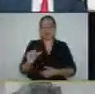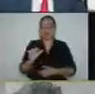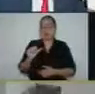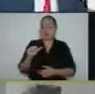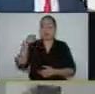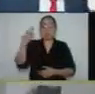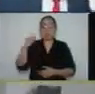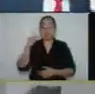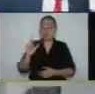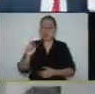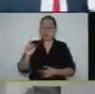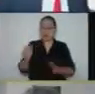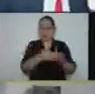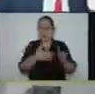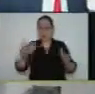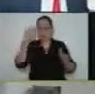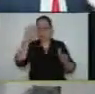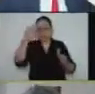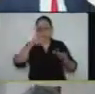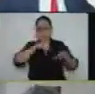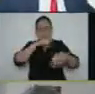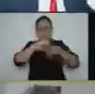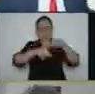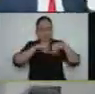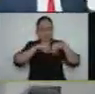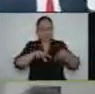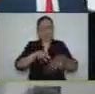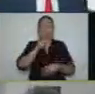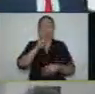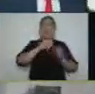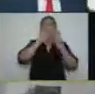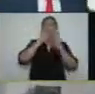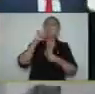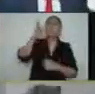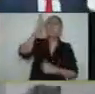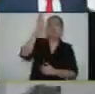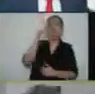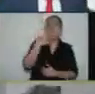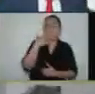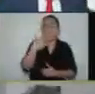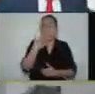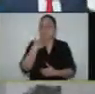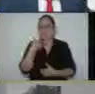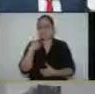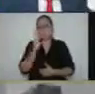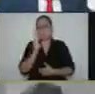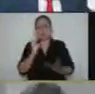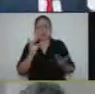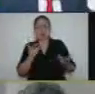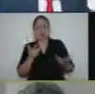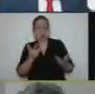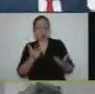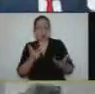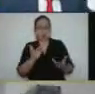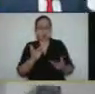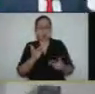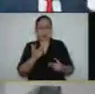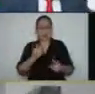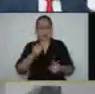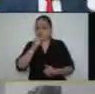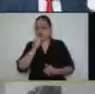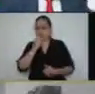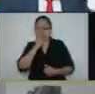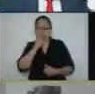marzo. Habla en futuro y está muy bien. Hasta ese día no teníamos ninguna solicitud